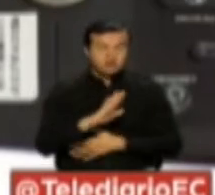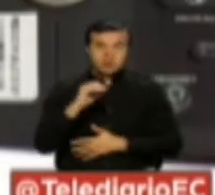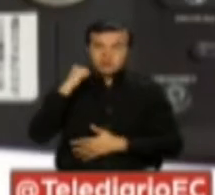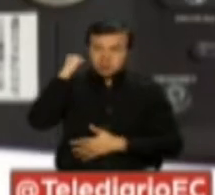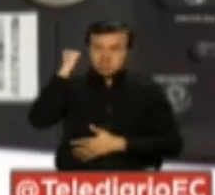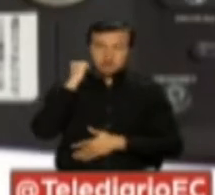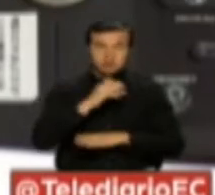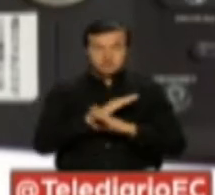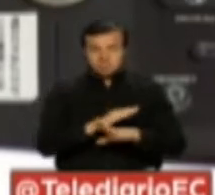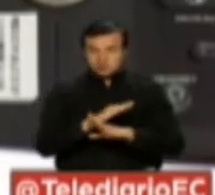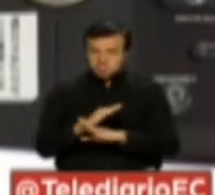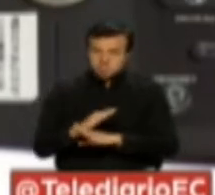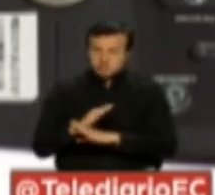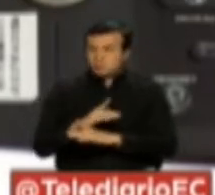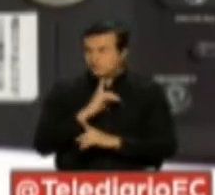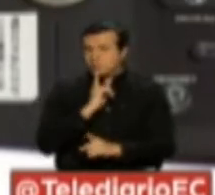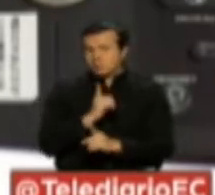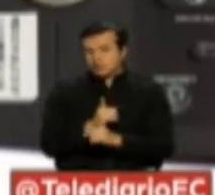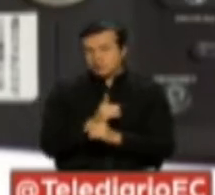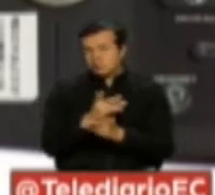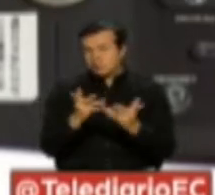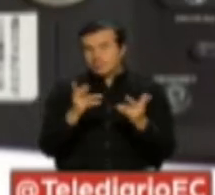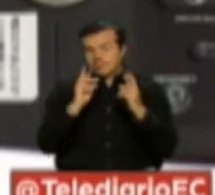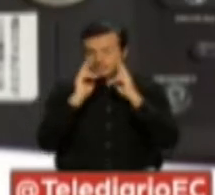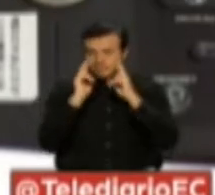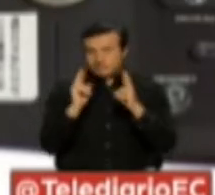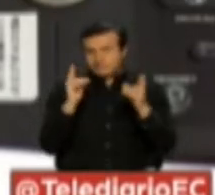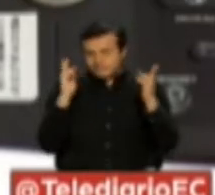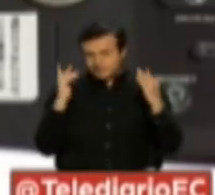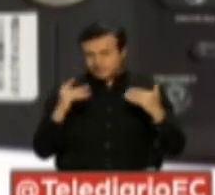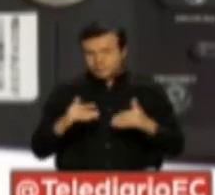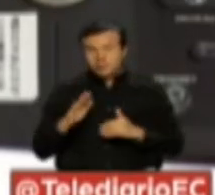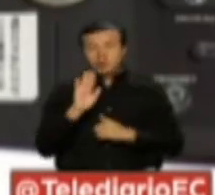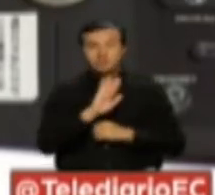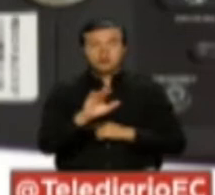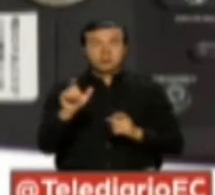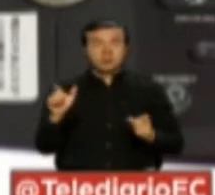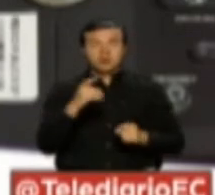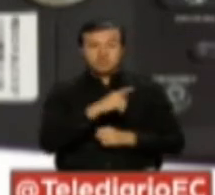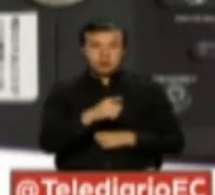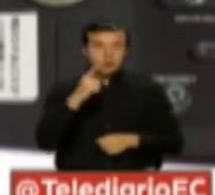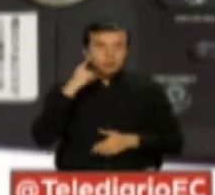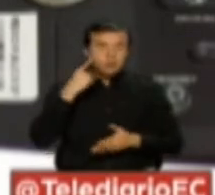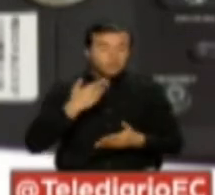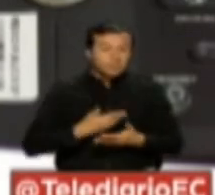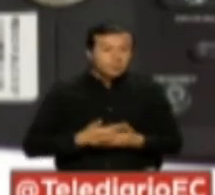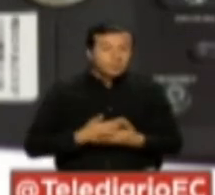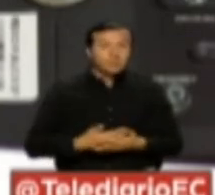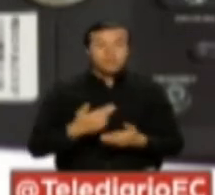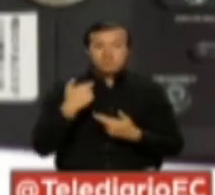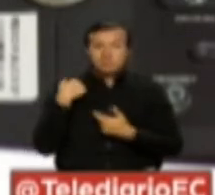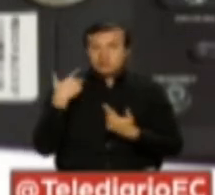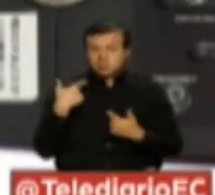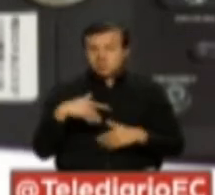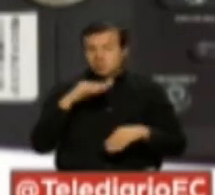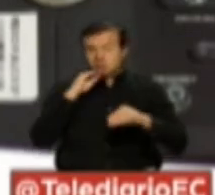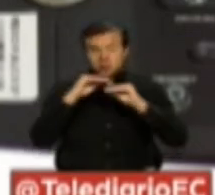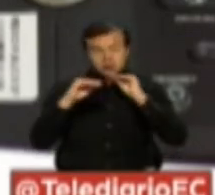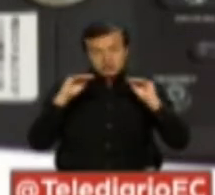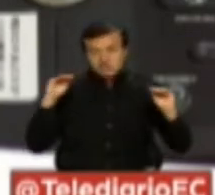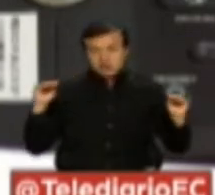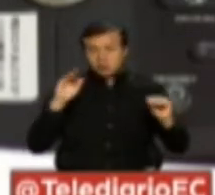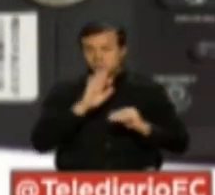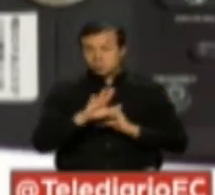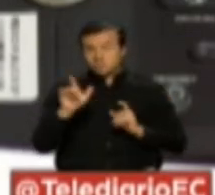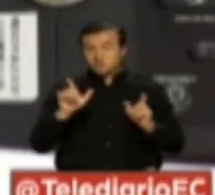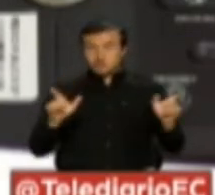defensa plenamente reconocido. Él puede aportar pruebas de descargo alegando su inocencia